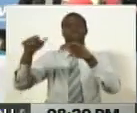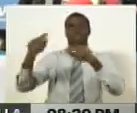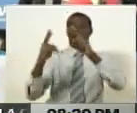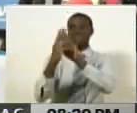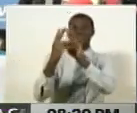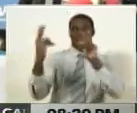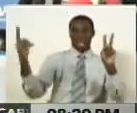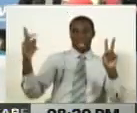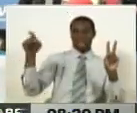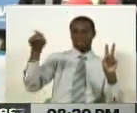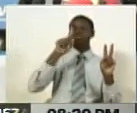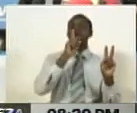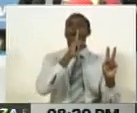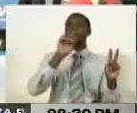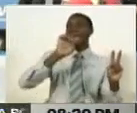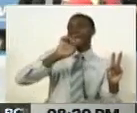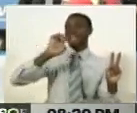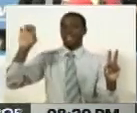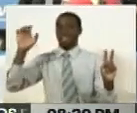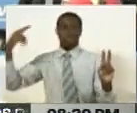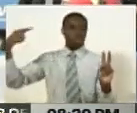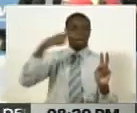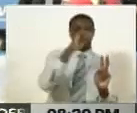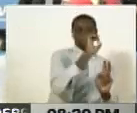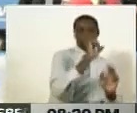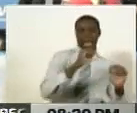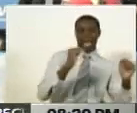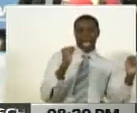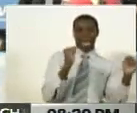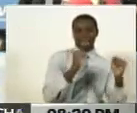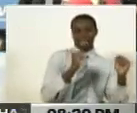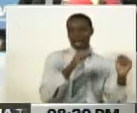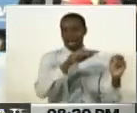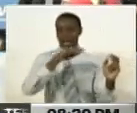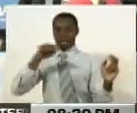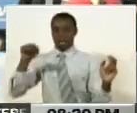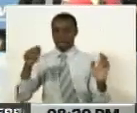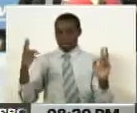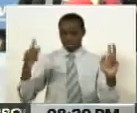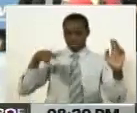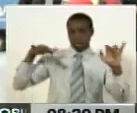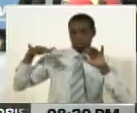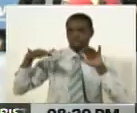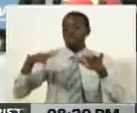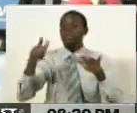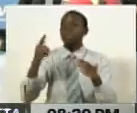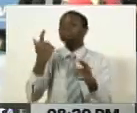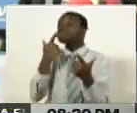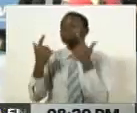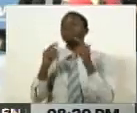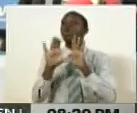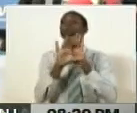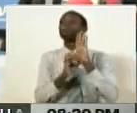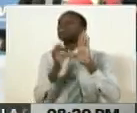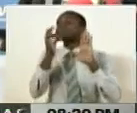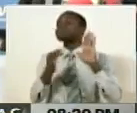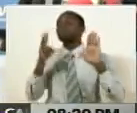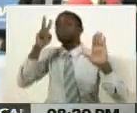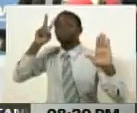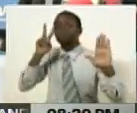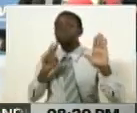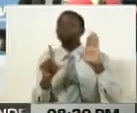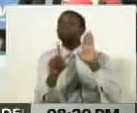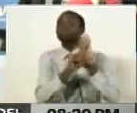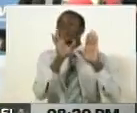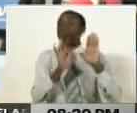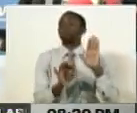viaducto Campo Elías tuviesen, como debe ser, las garantías constitucionales que establece